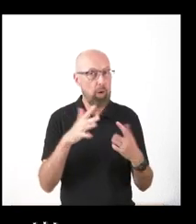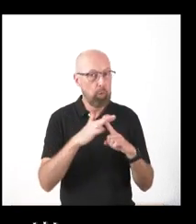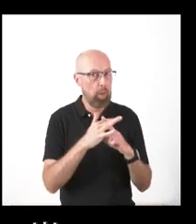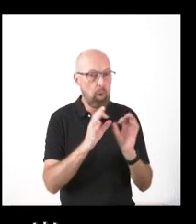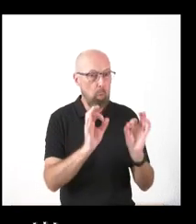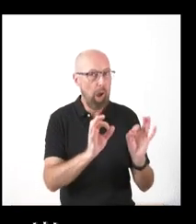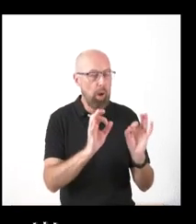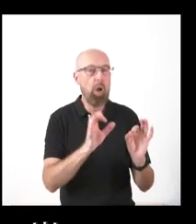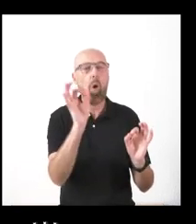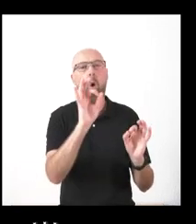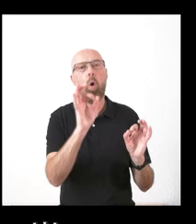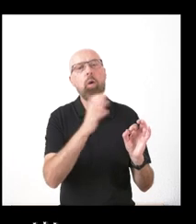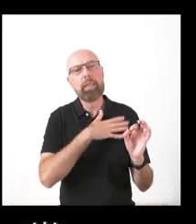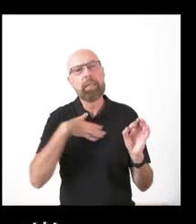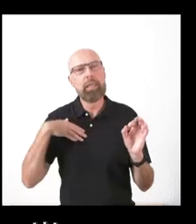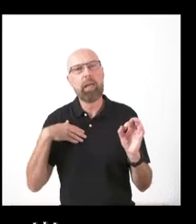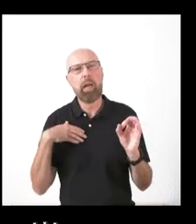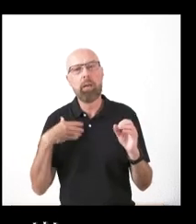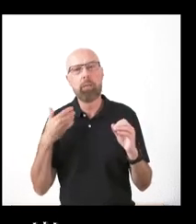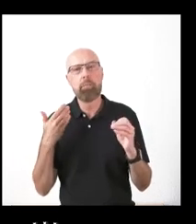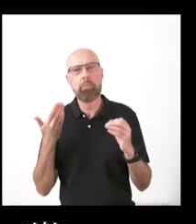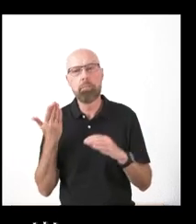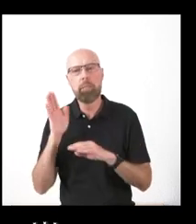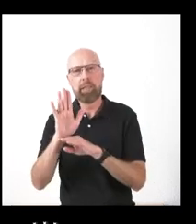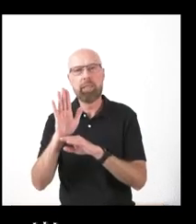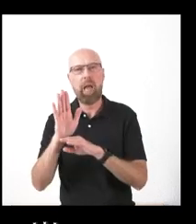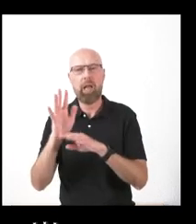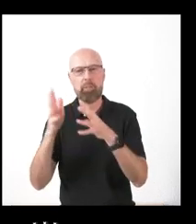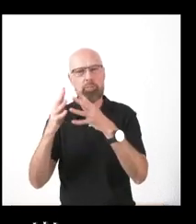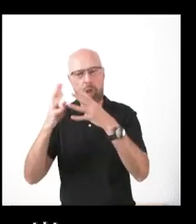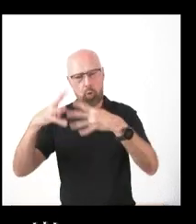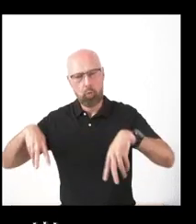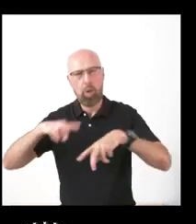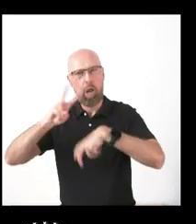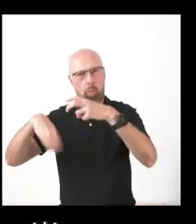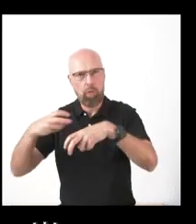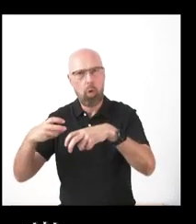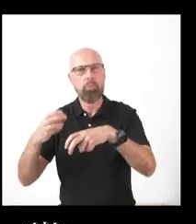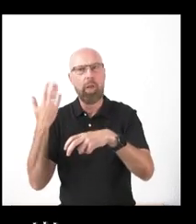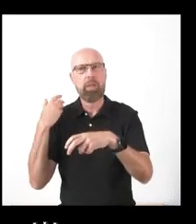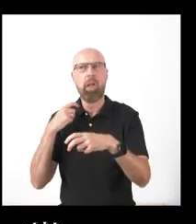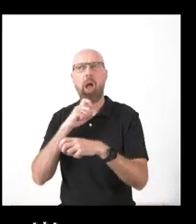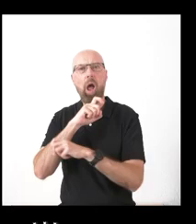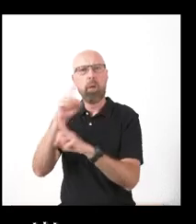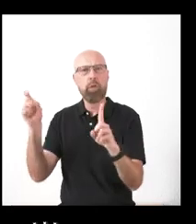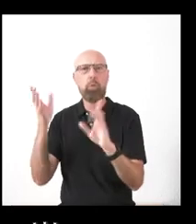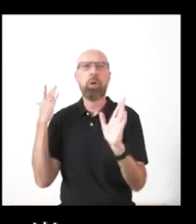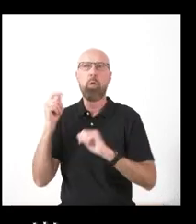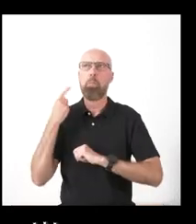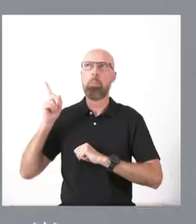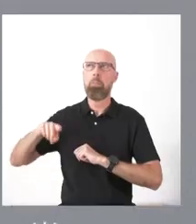mantiene su intención de presentar una renovación del organigrama que fue que creo que fue lo que anunció en su momento pero como han pasado Tantos meses